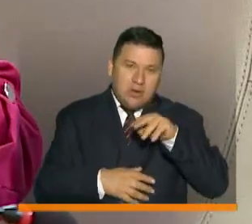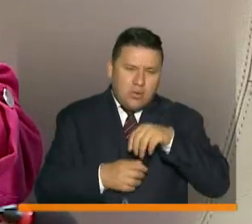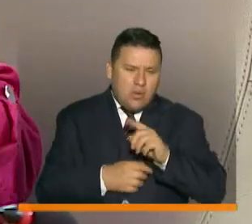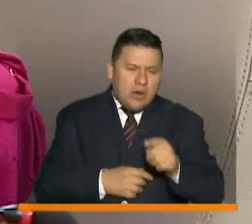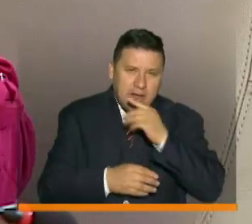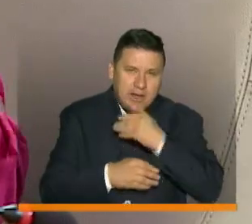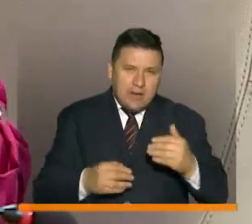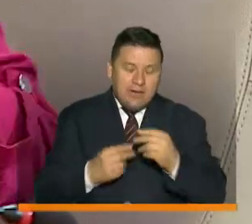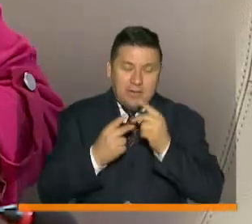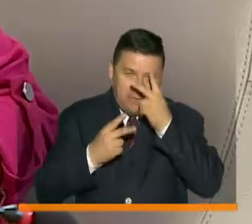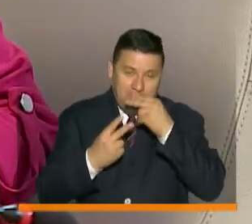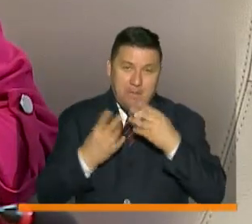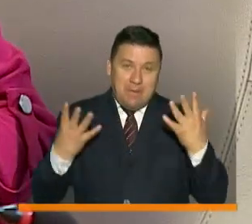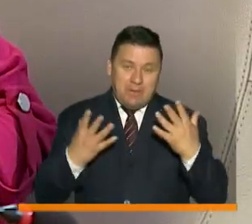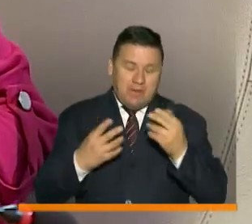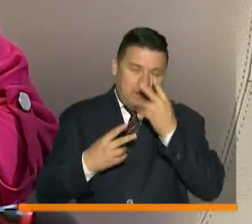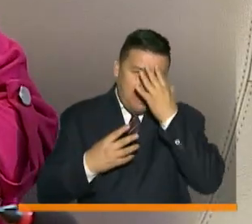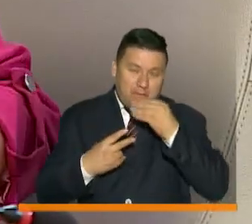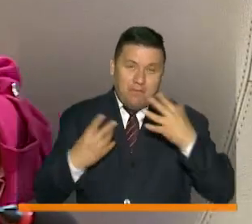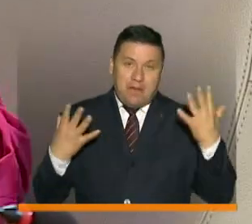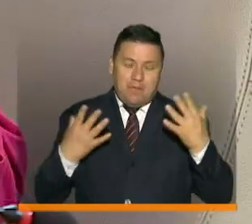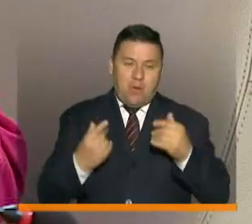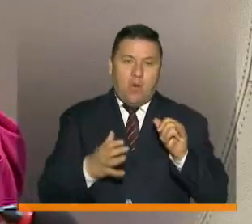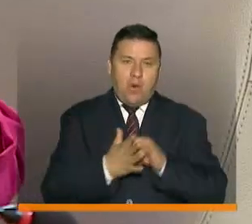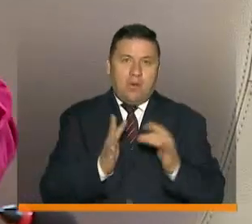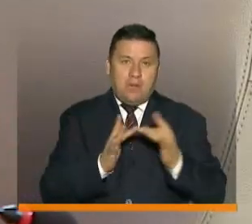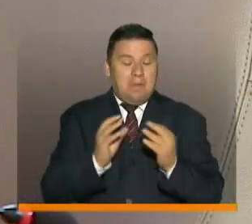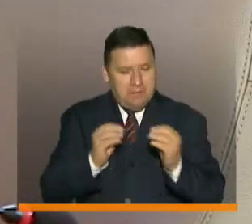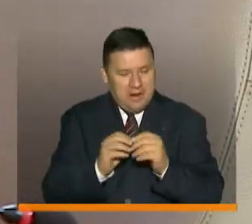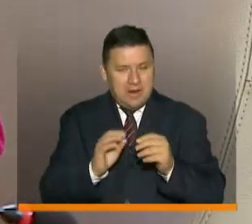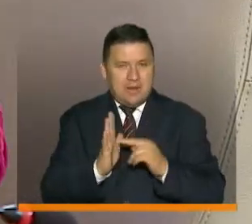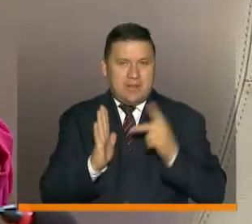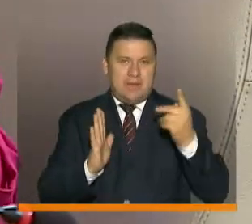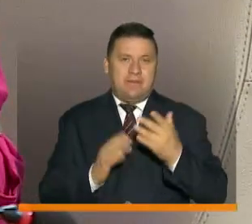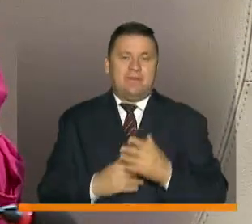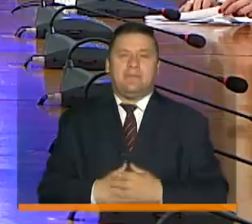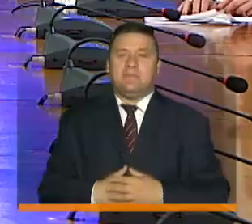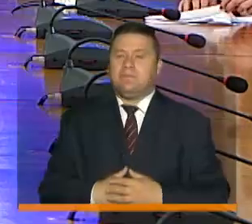esperamos que muchos más, y los padres de familia también se puedan integrar al uso de esta herramienta. Muchas gracias, ministra.